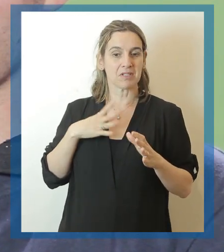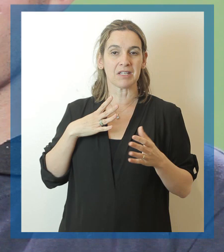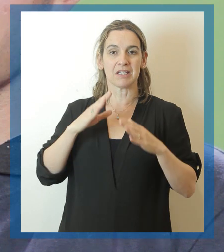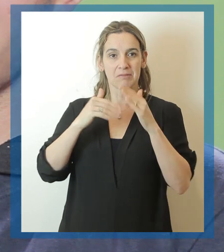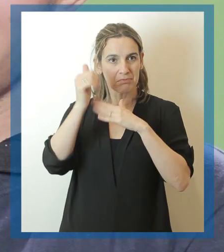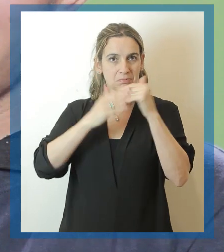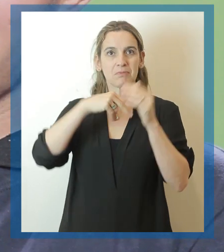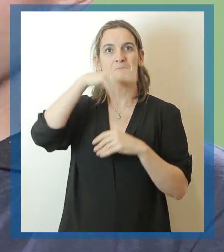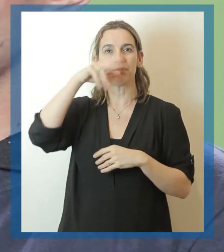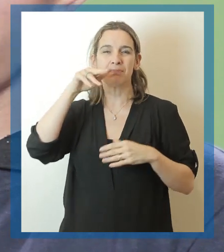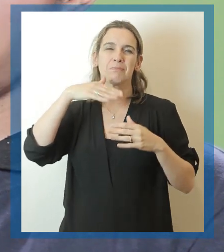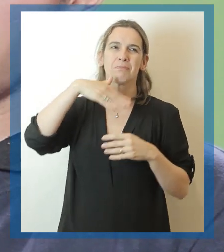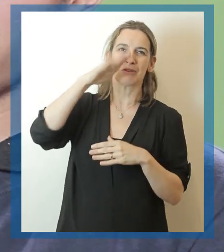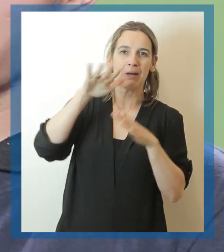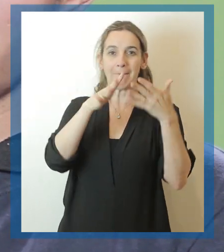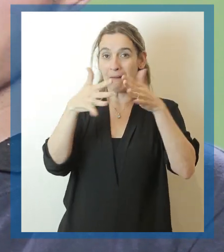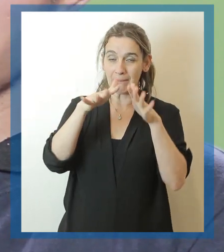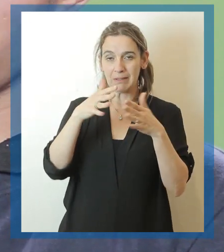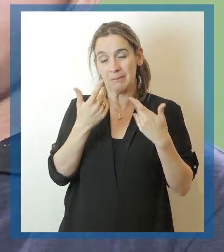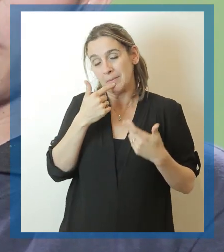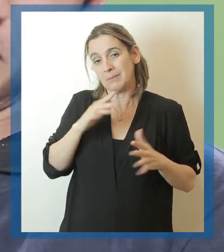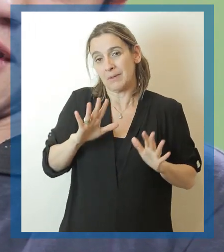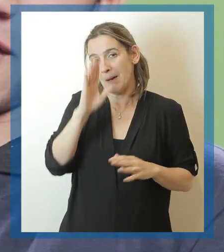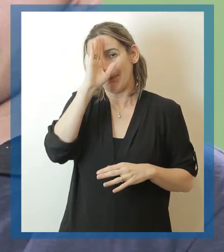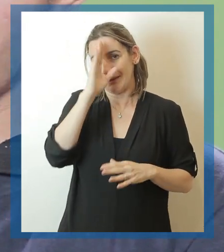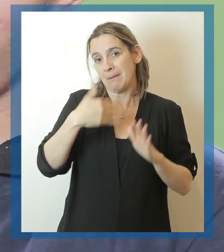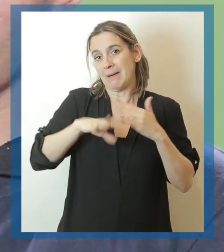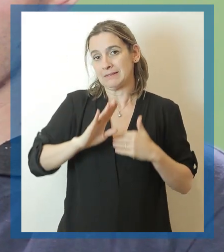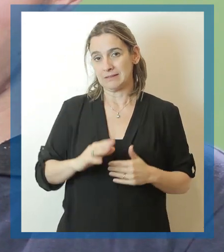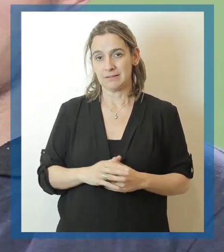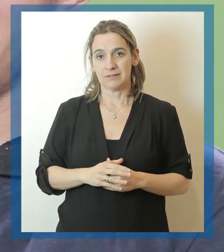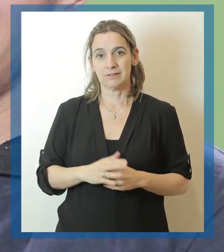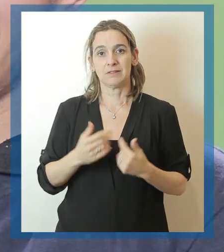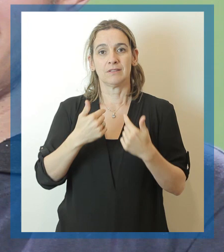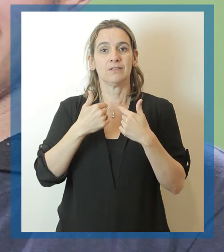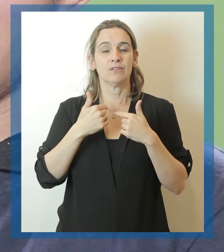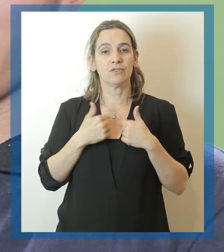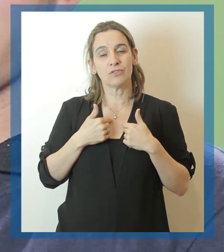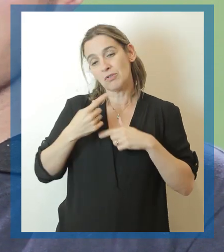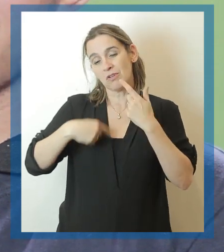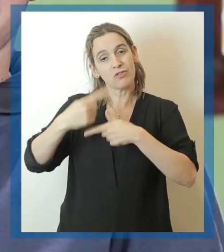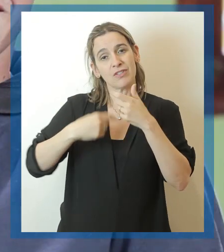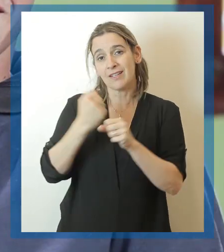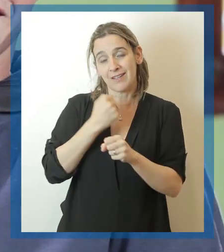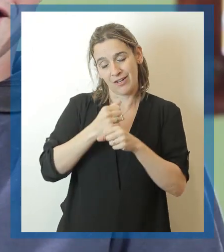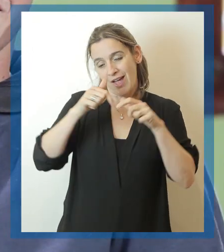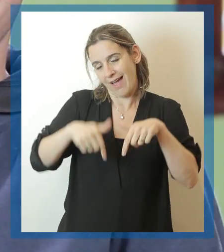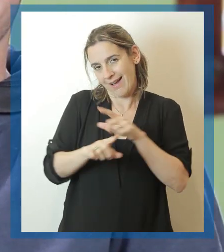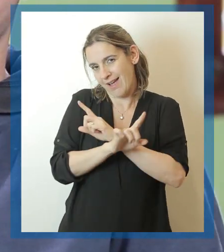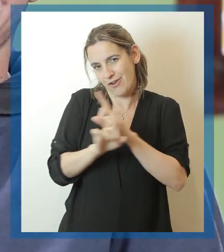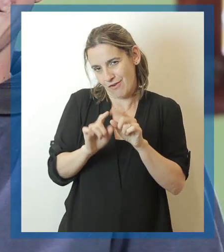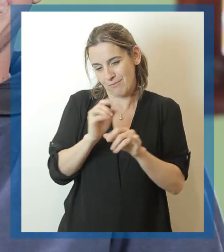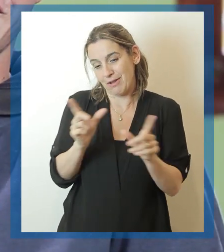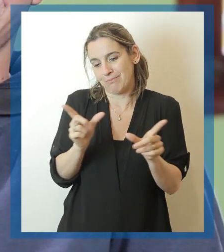me enseñaron, y albañilería también, y pinturas, ya sabía más o menos ahí, pero está, aprendí. Y